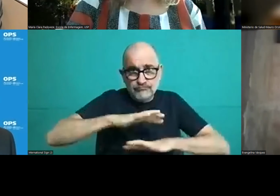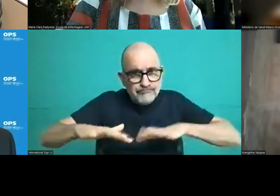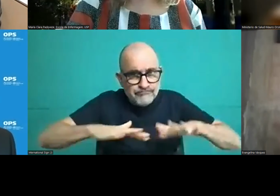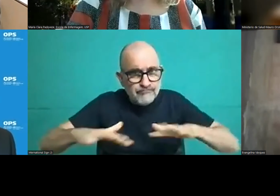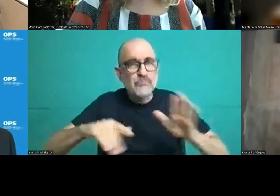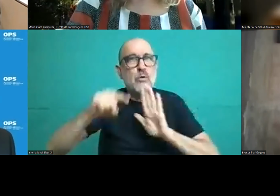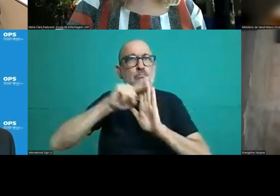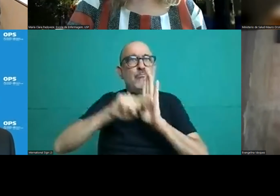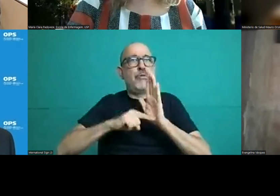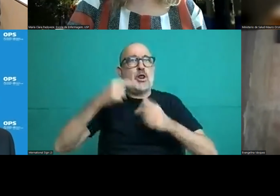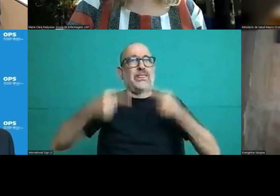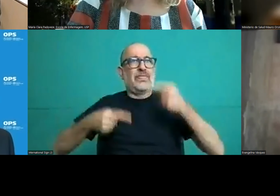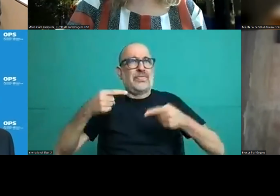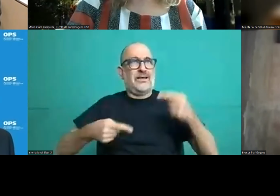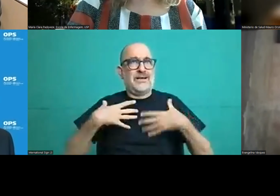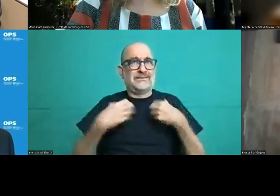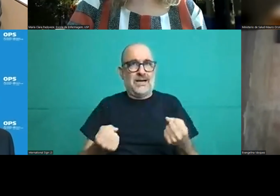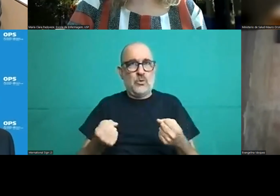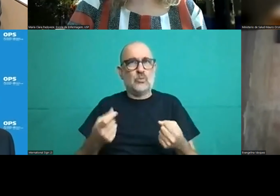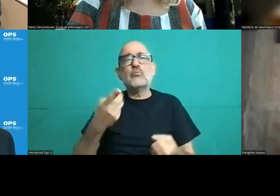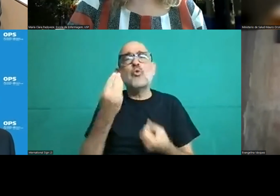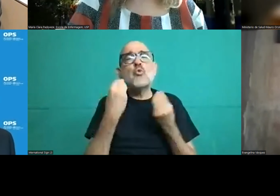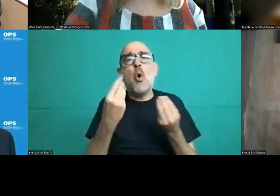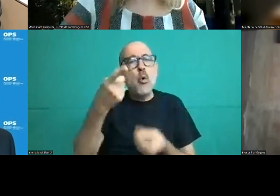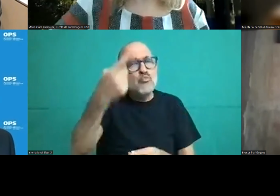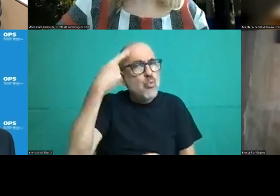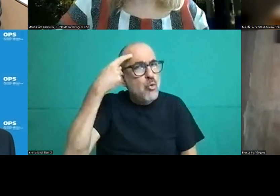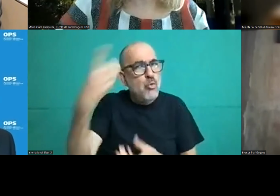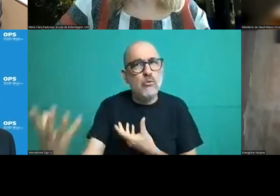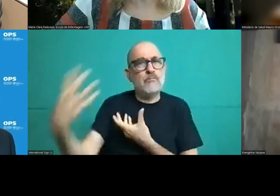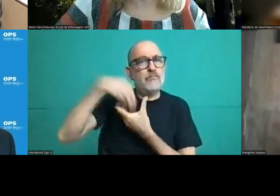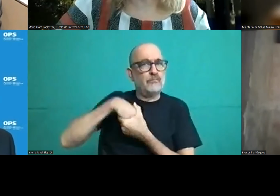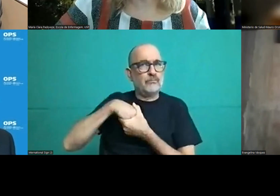paciente? Adelante, doctor Orsini.